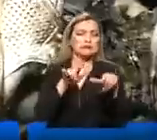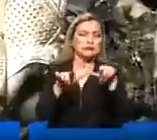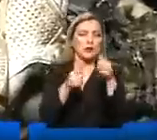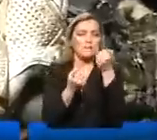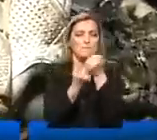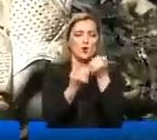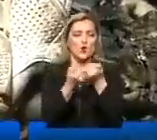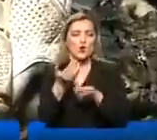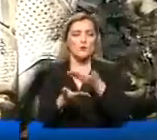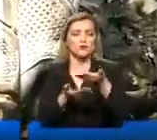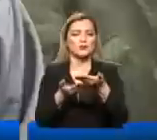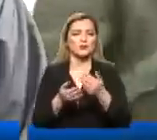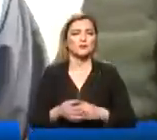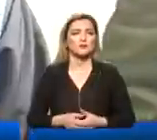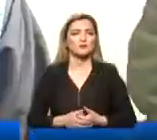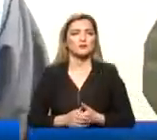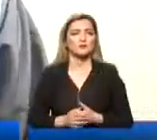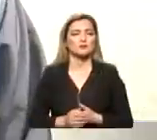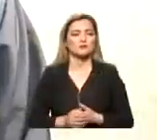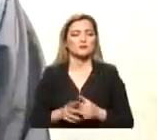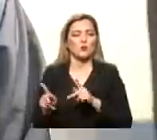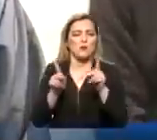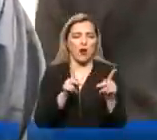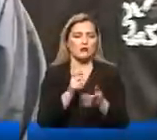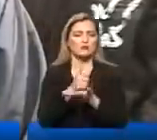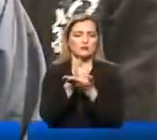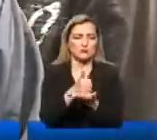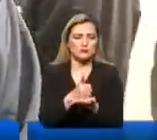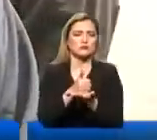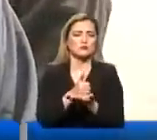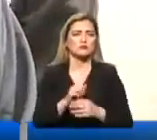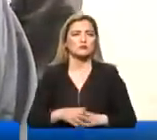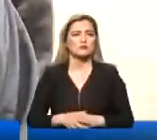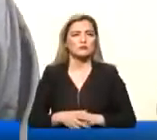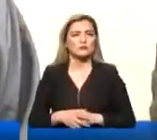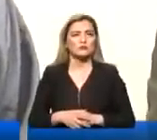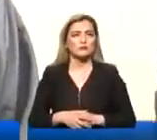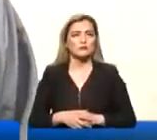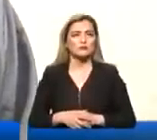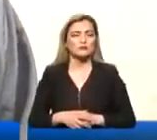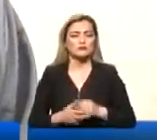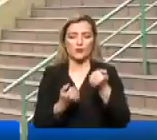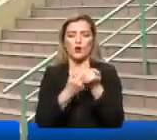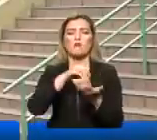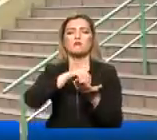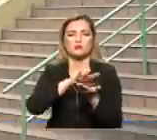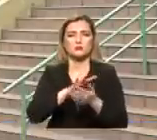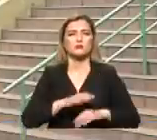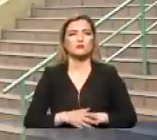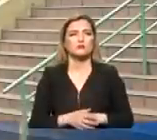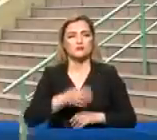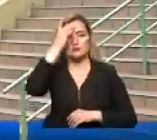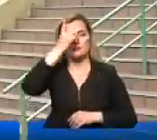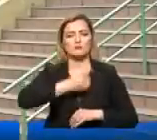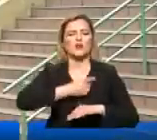para apoyar a los comerciantes. Tenemos un plan de contingencia para estas situaciones y lo vamos a aplicar. Hasta